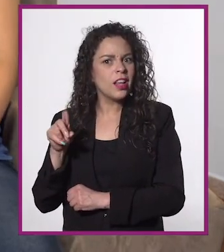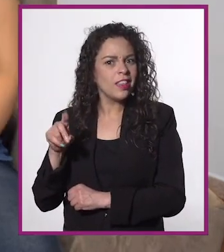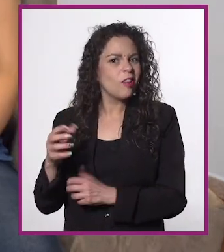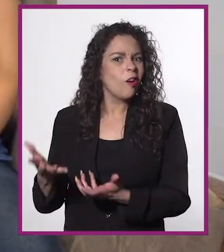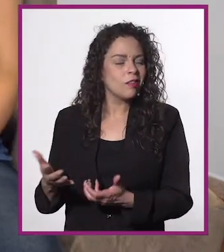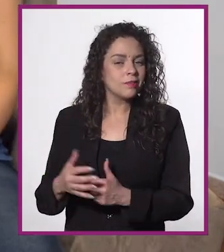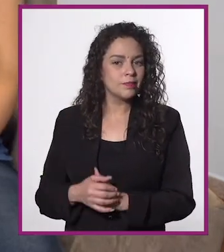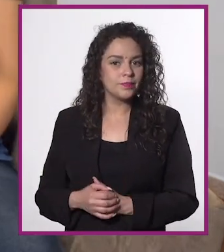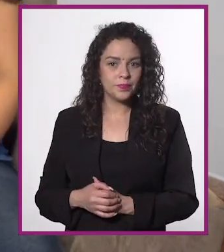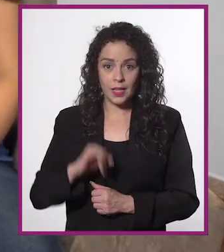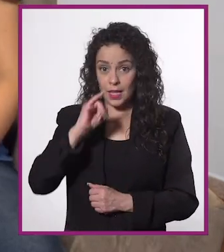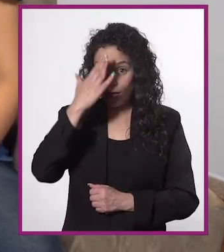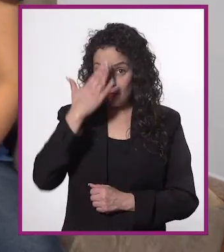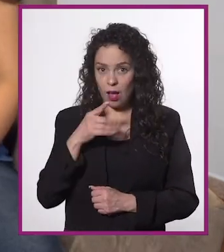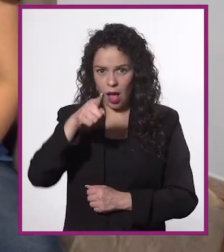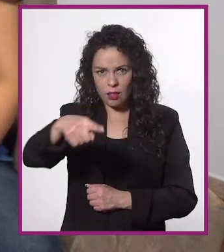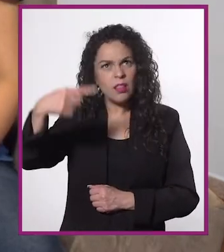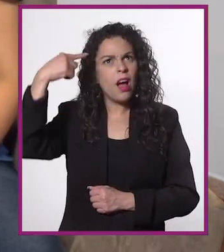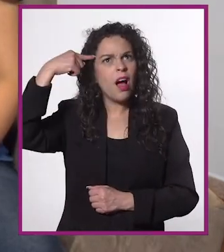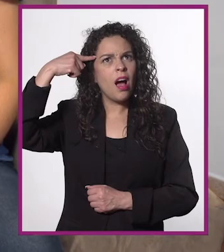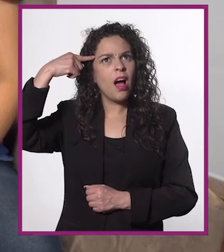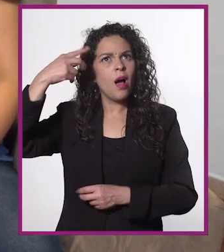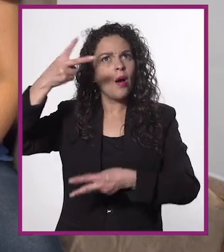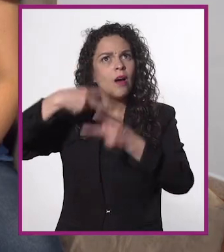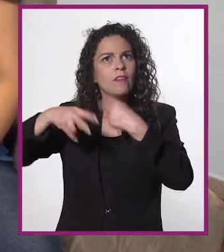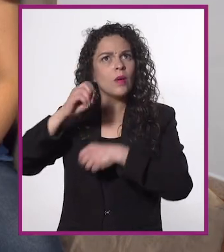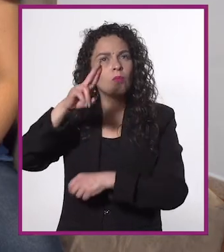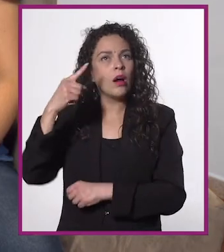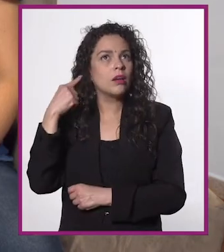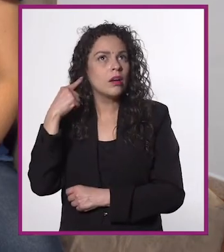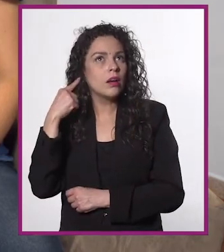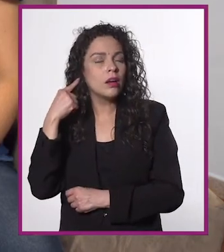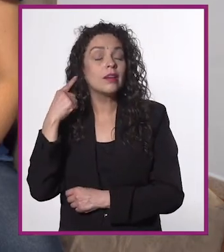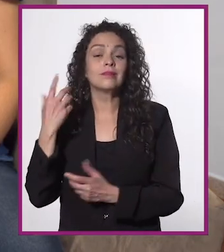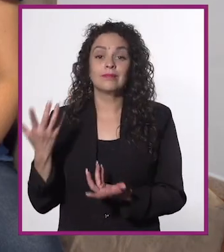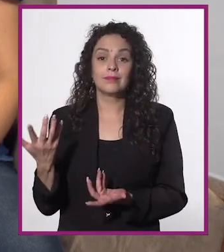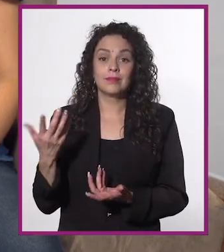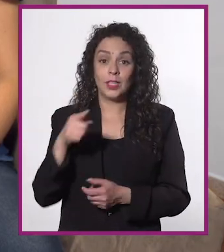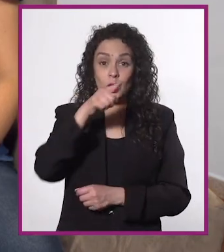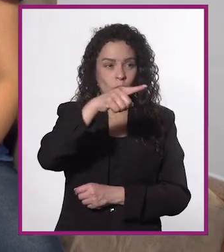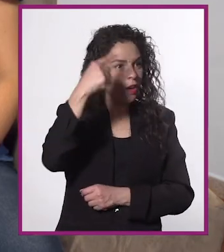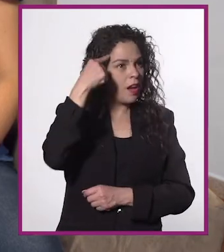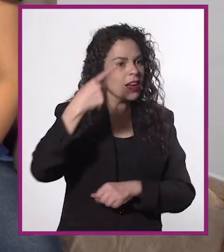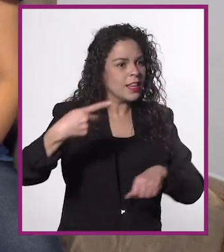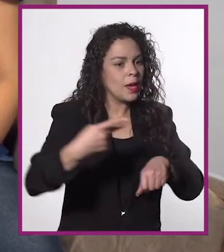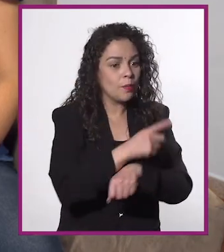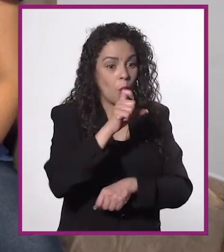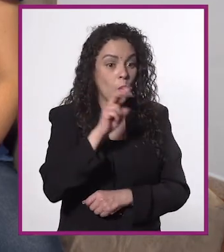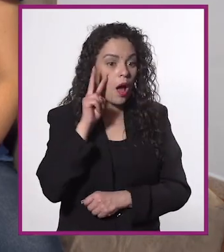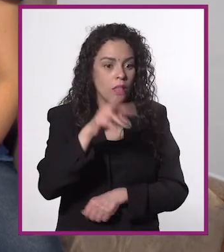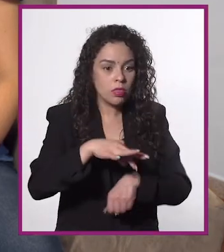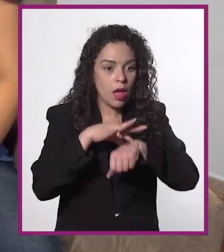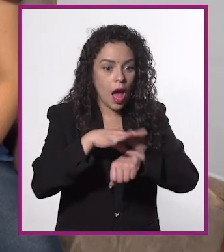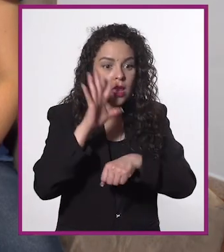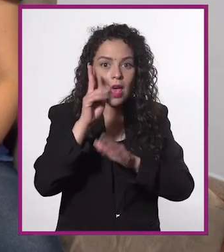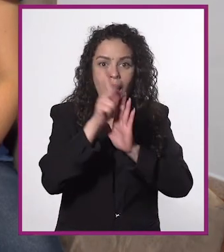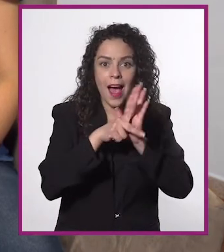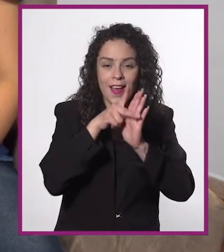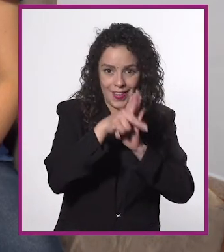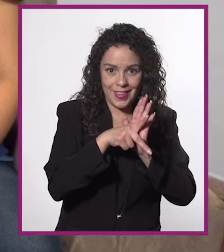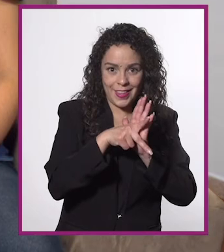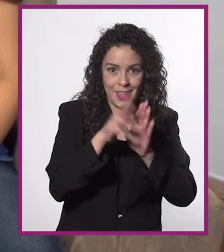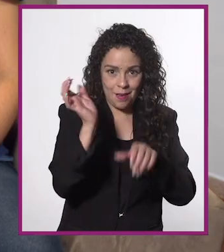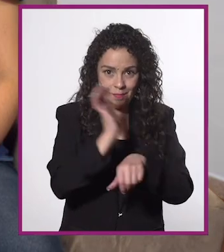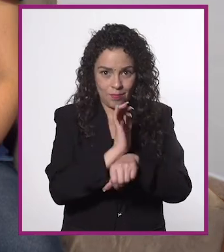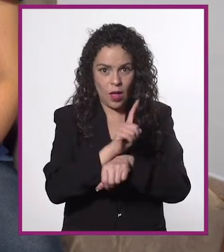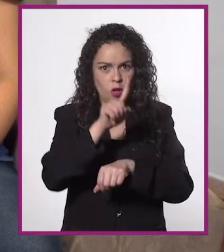imágenes vinieron a su mente? ¿Qué pasó por su mente cuando vieron ya la escena? ¿Recordaron el audio